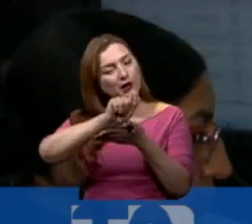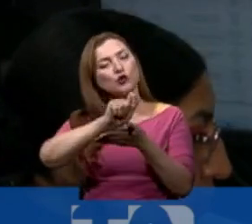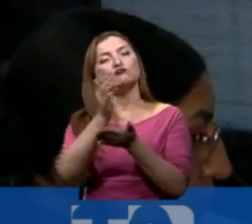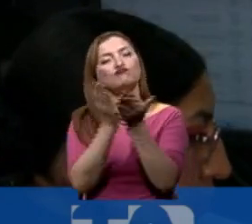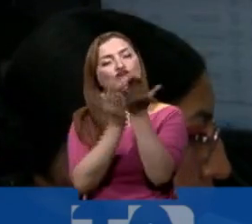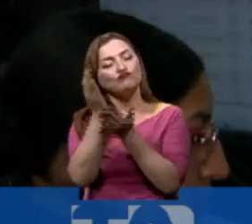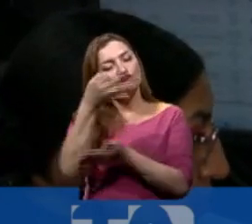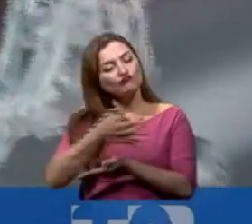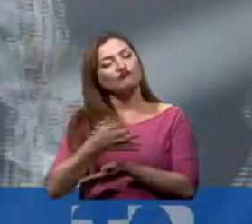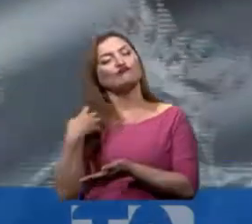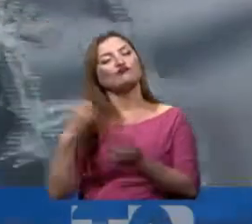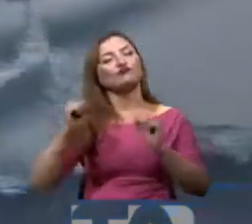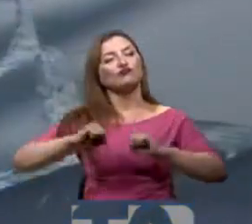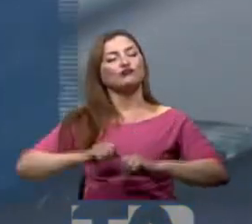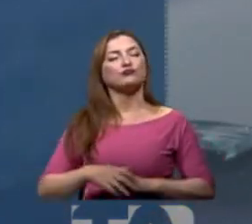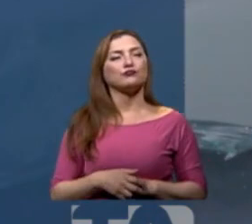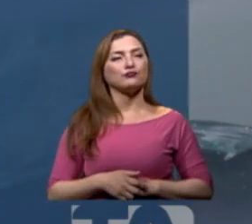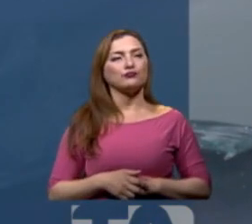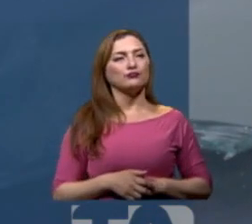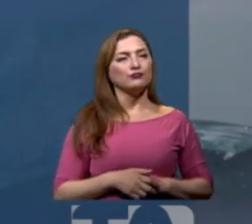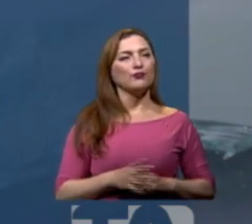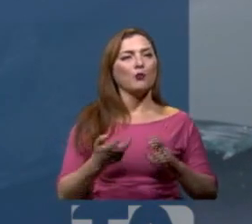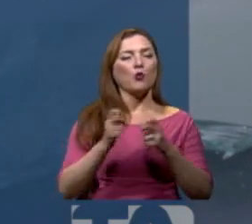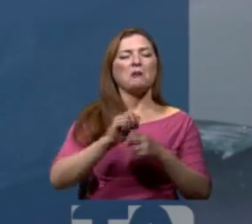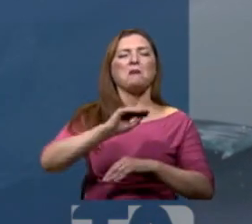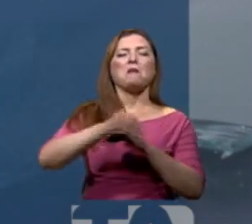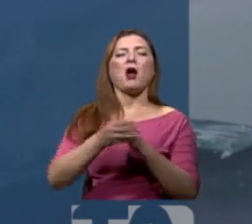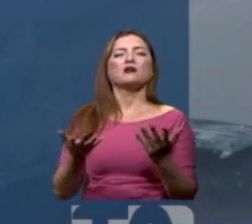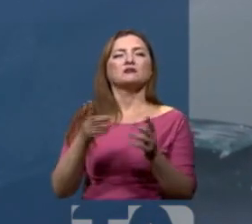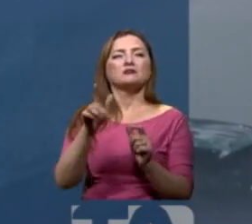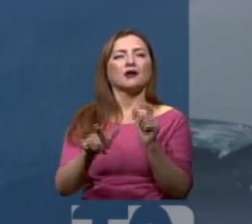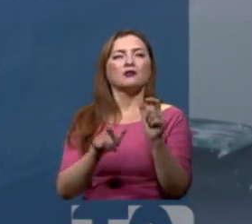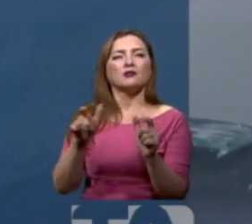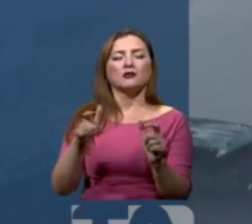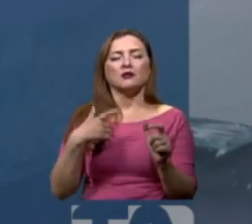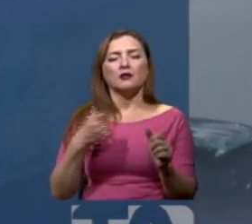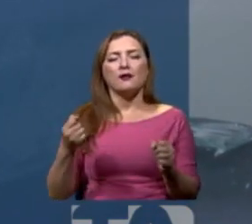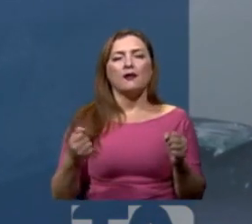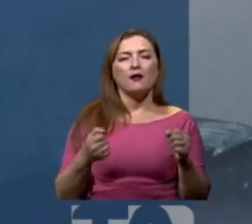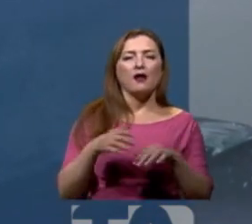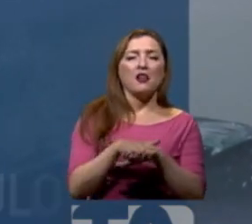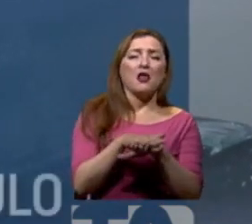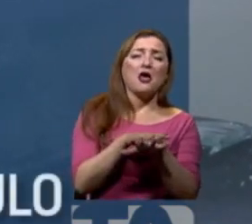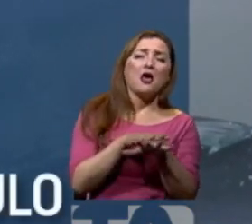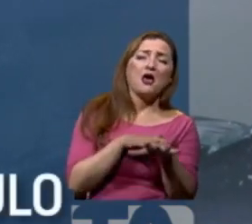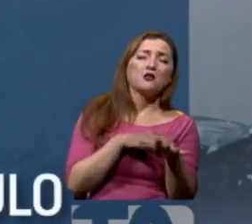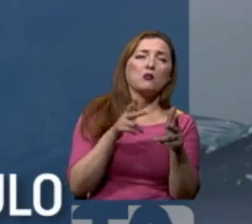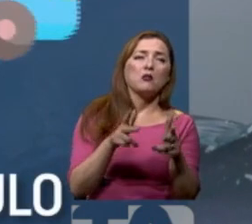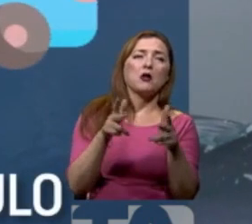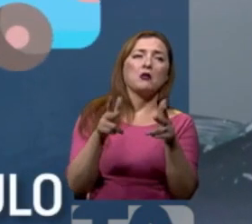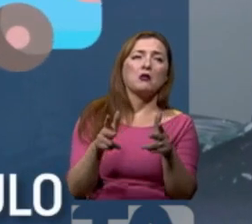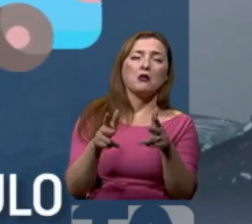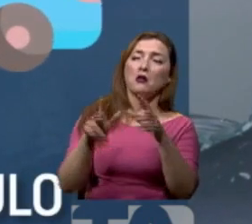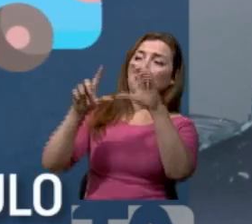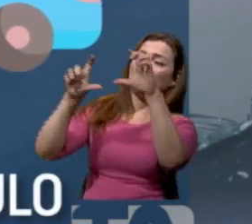de servicio, pues se podría garantizar. Sin embargo, a este problema se suma la cantidad de personas que separan o ralentizan la circulación para tomar fotos